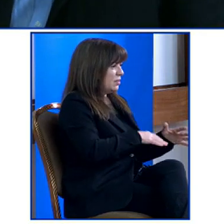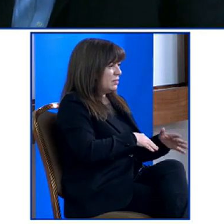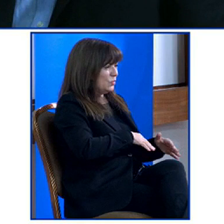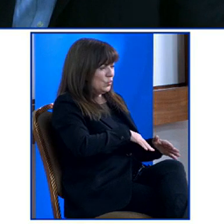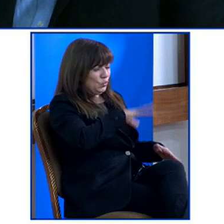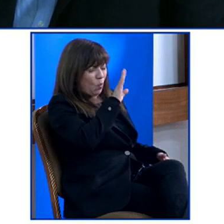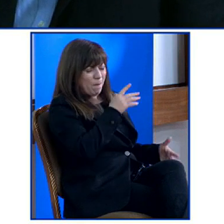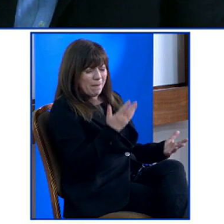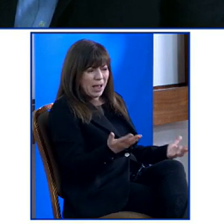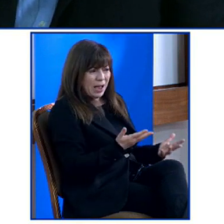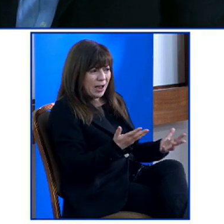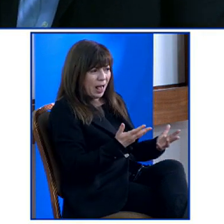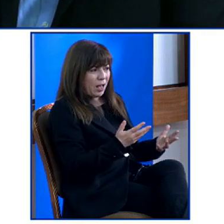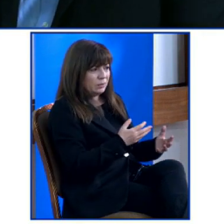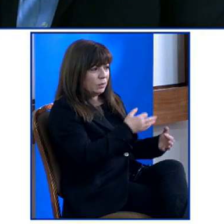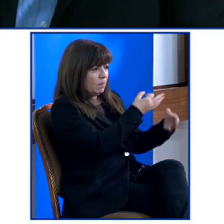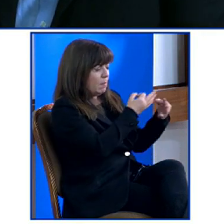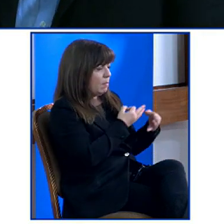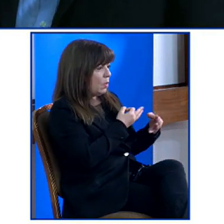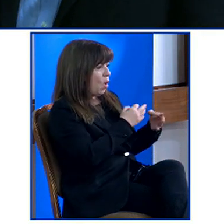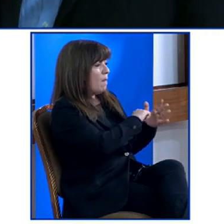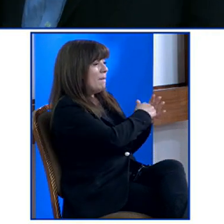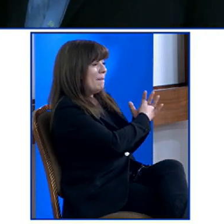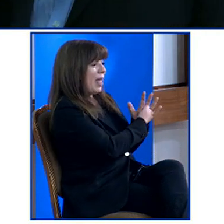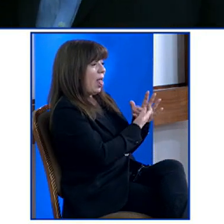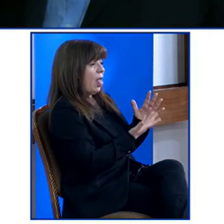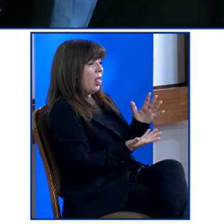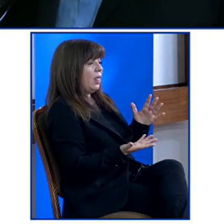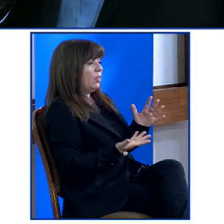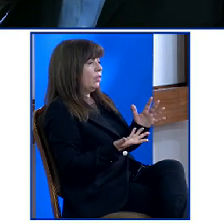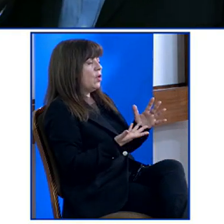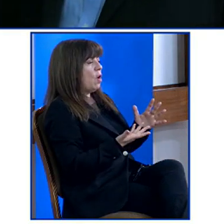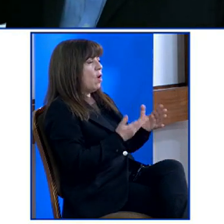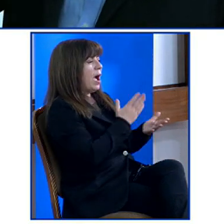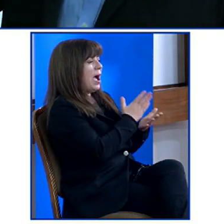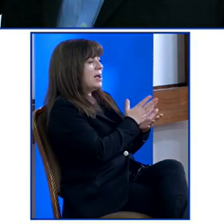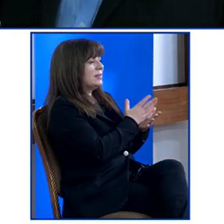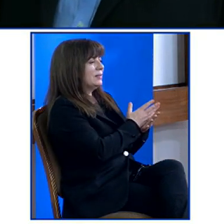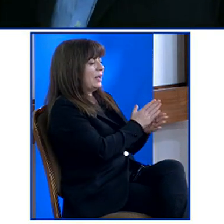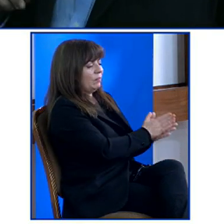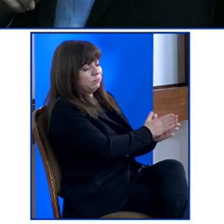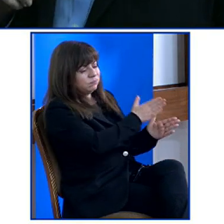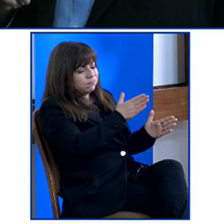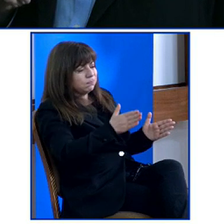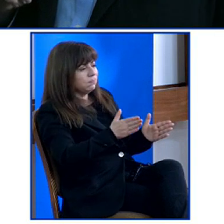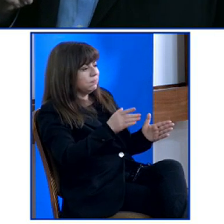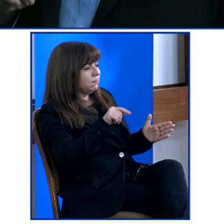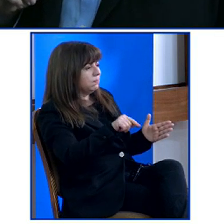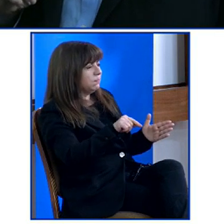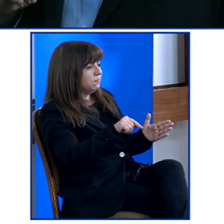superando lo que sería el incremento en promedio de la temperatura de 1 grado, hasta el escenario